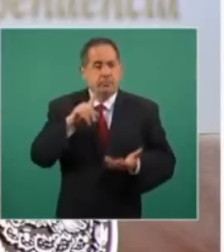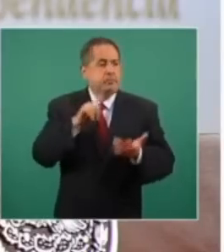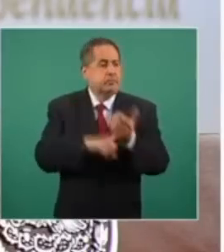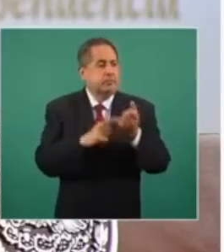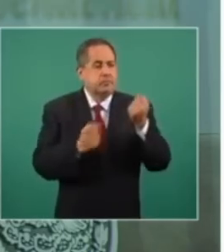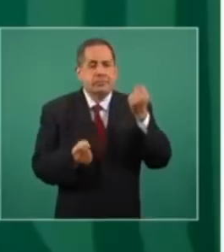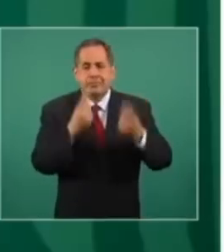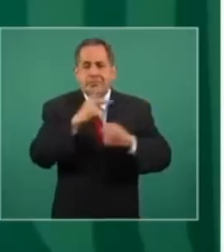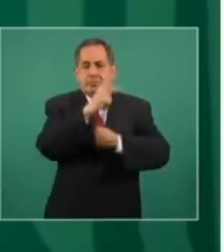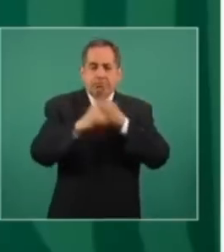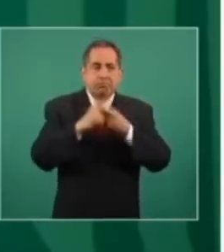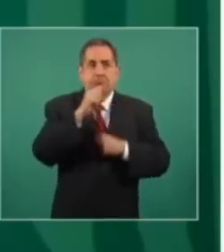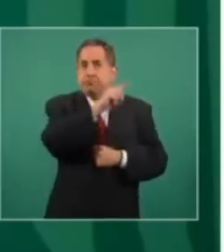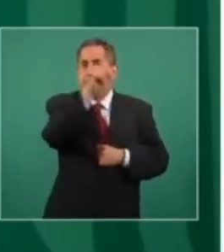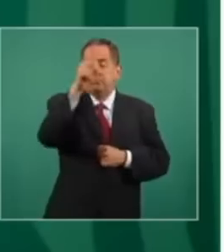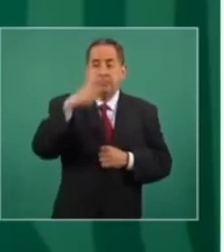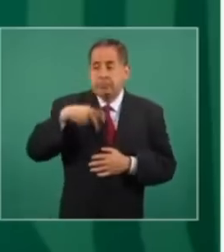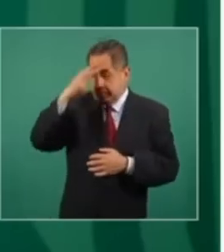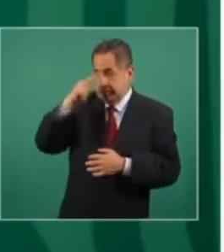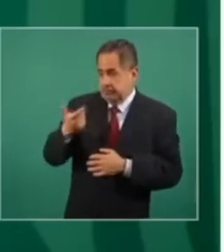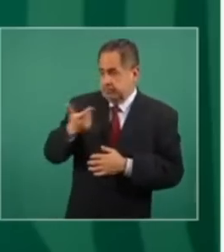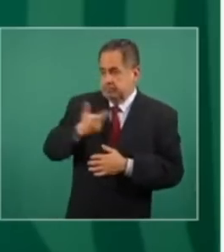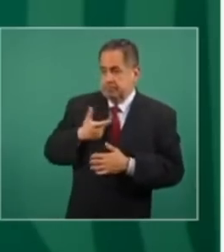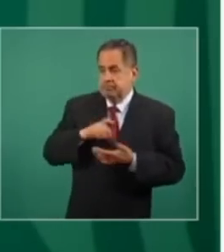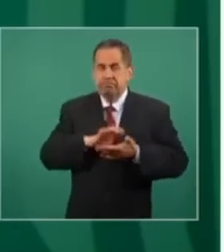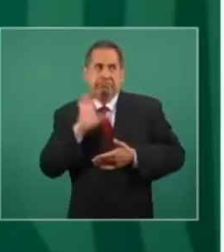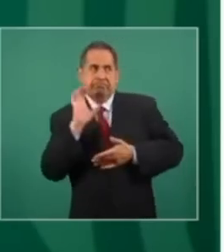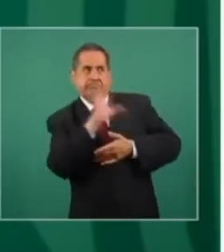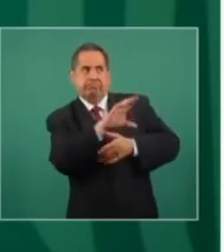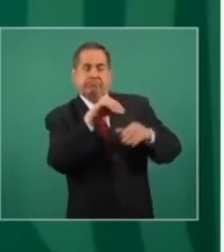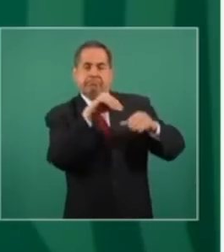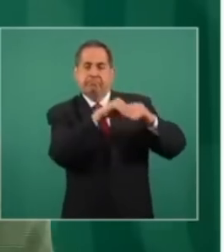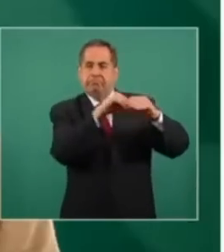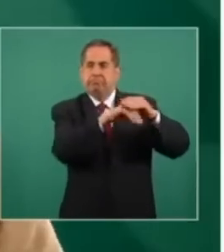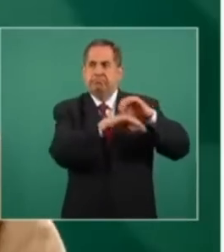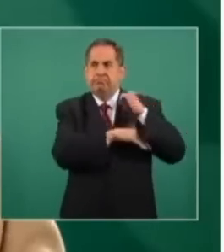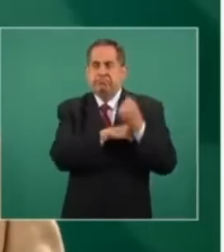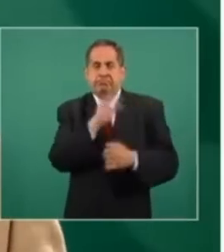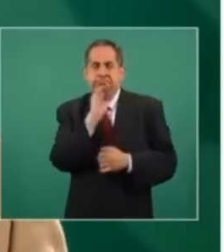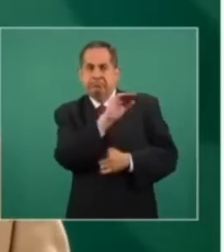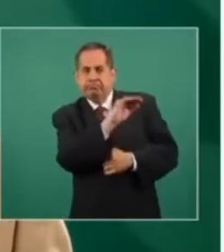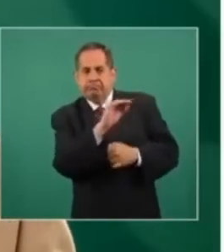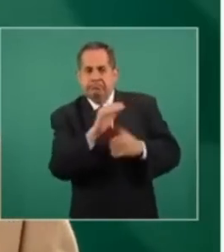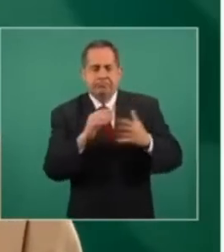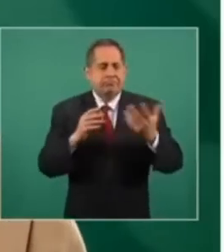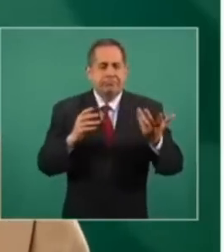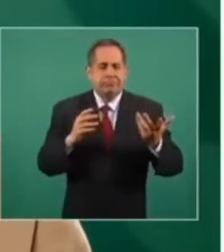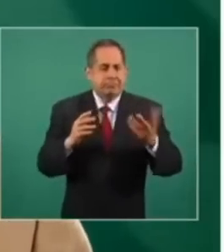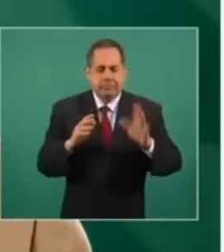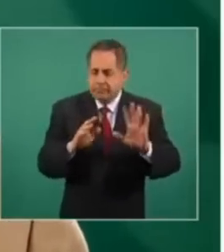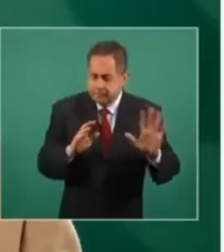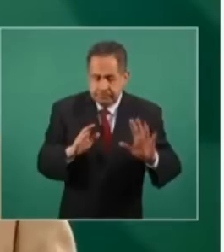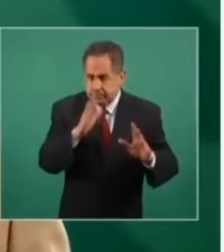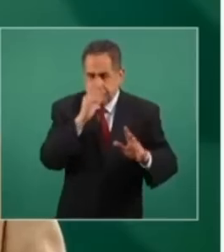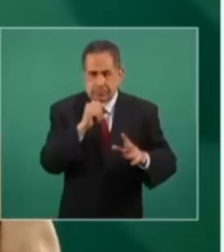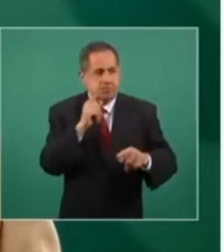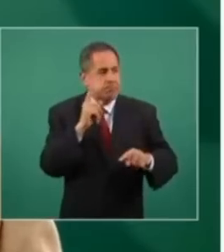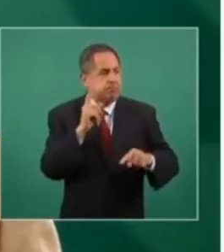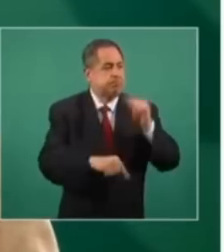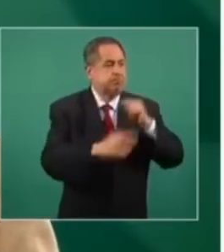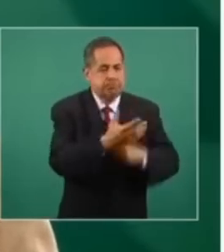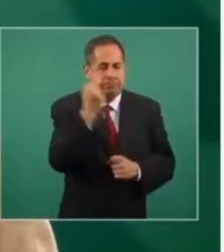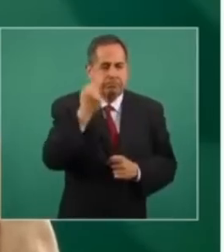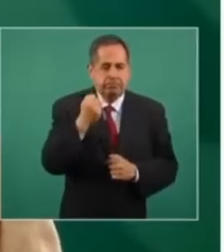recursos de mexicanos que los han mandado hacia esos países. Pero insisto,